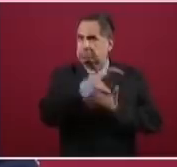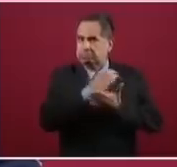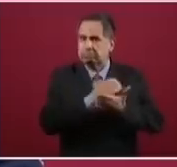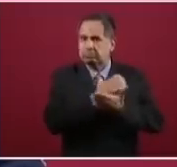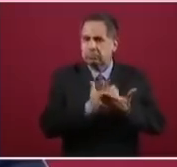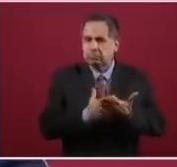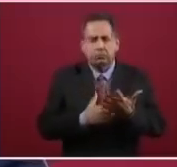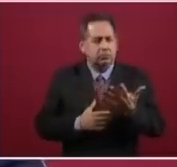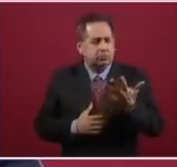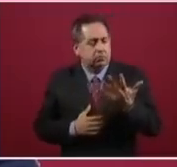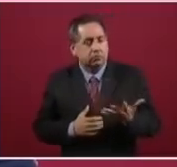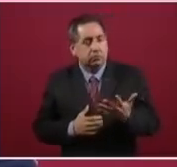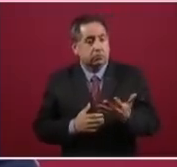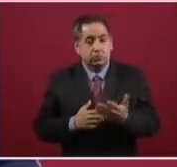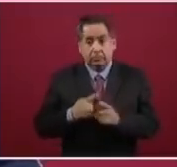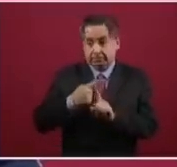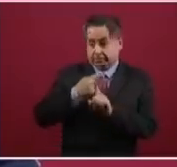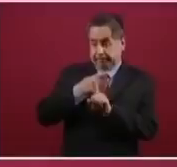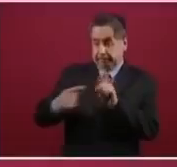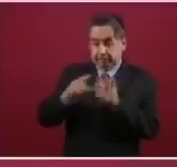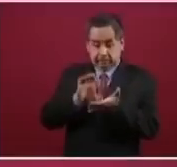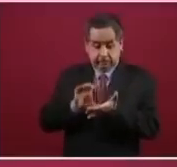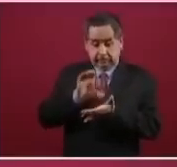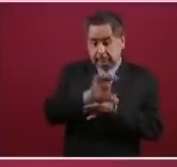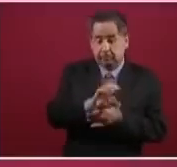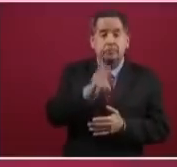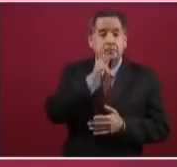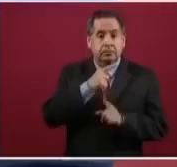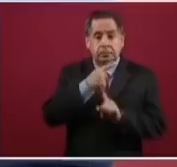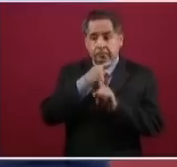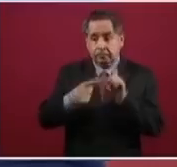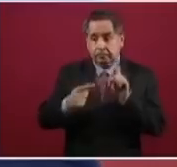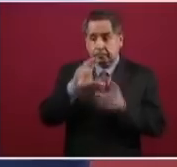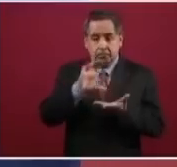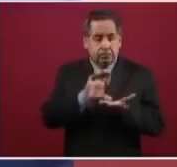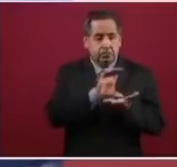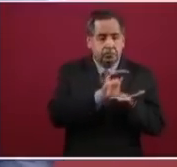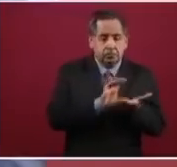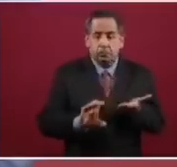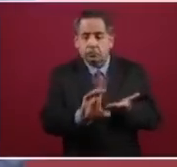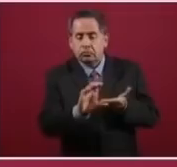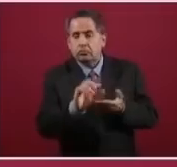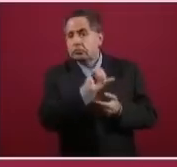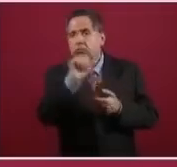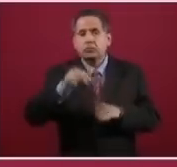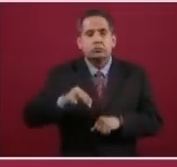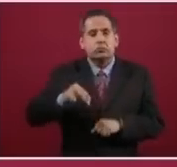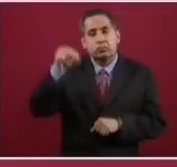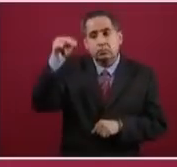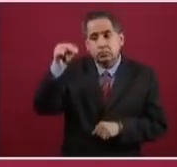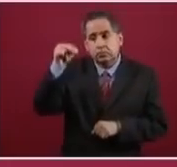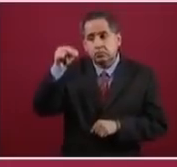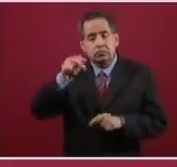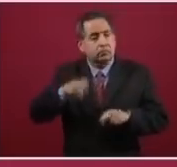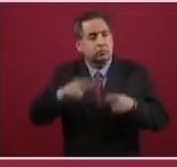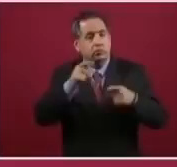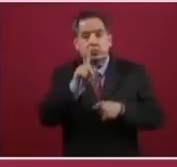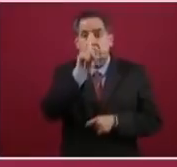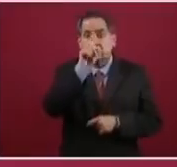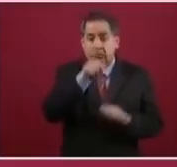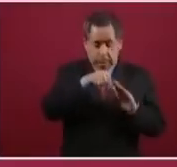la mitad de la inversión en pemex se destinaban al norte ya las aguas